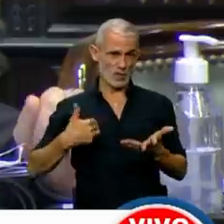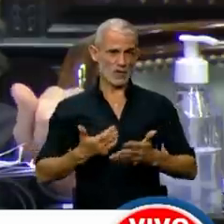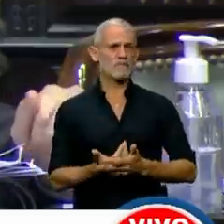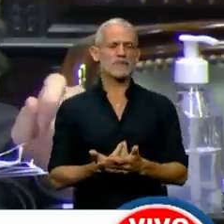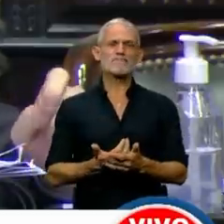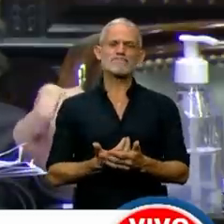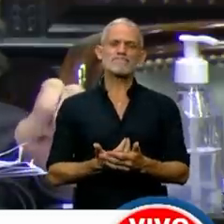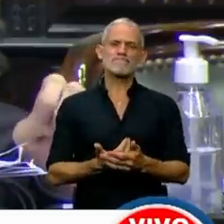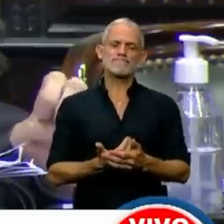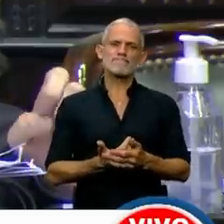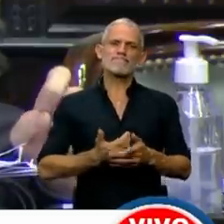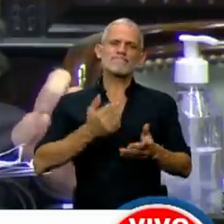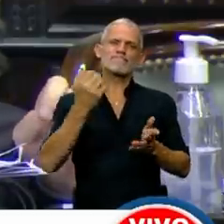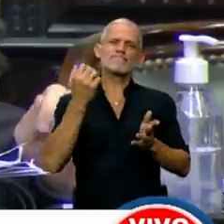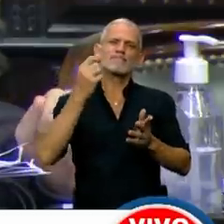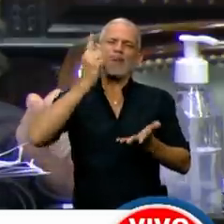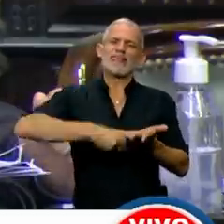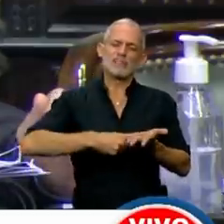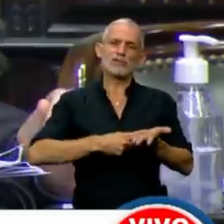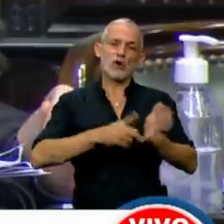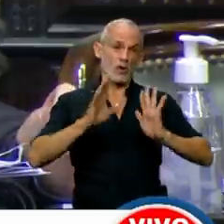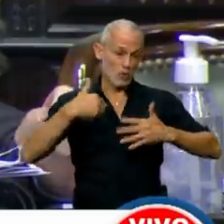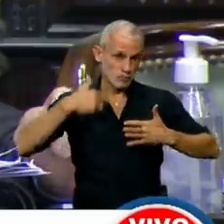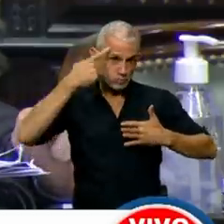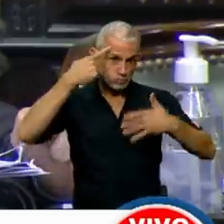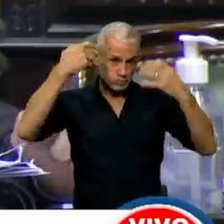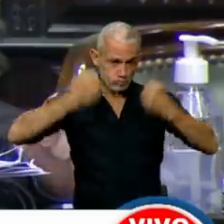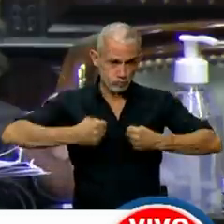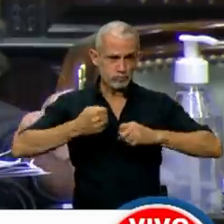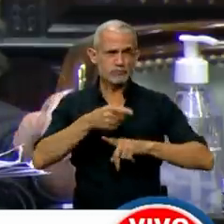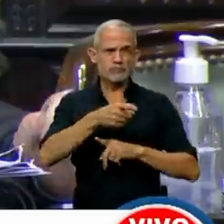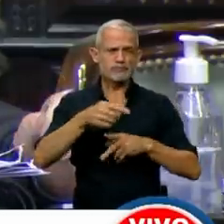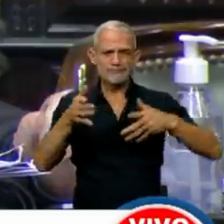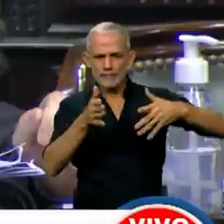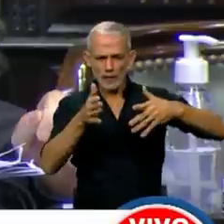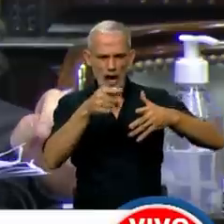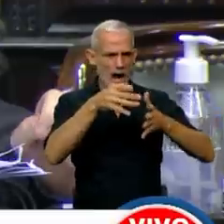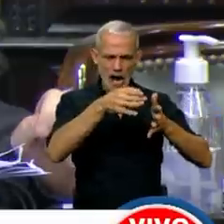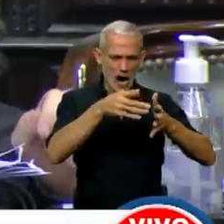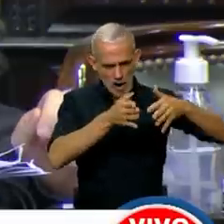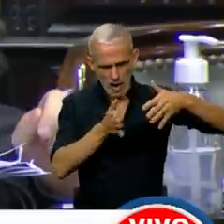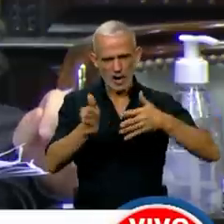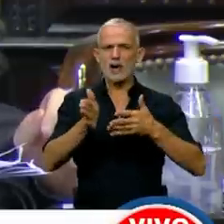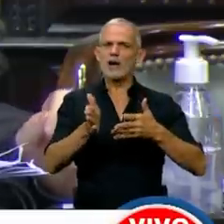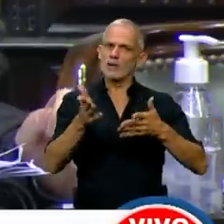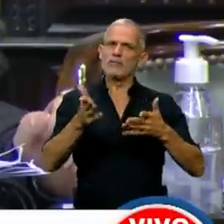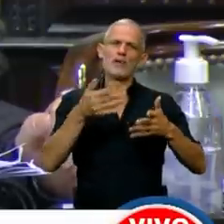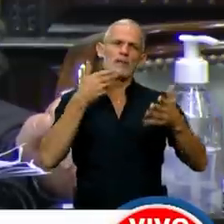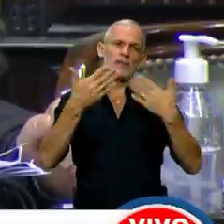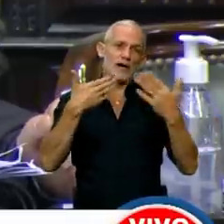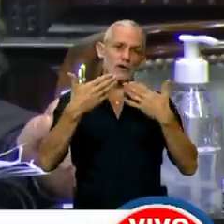nos marcó un rumbo que convencido que ese rumbo es y debe ser el rumbo del